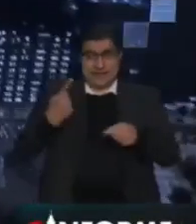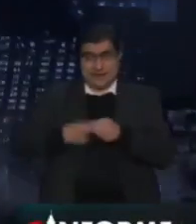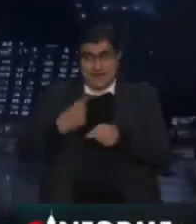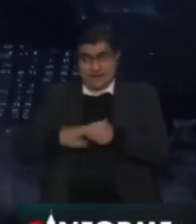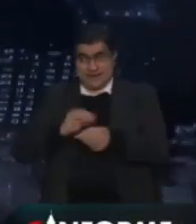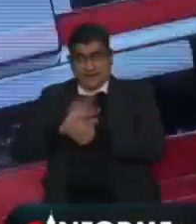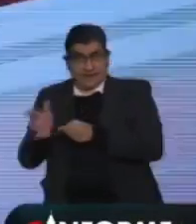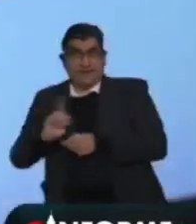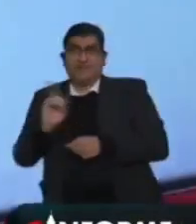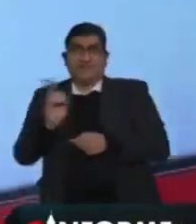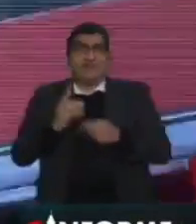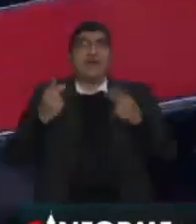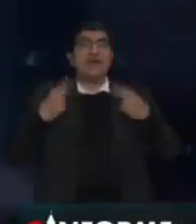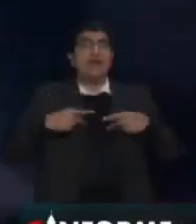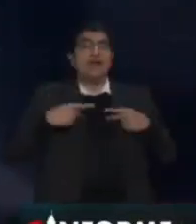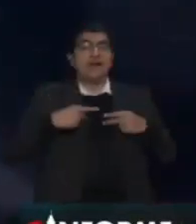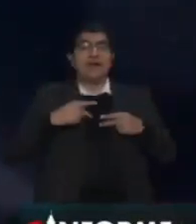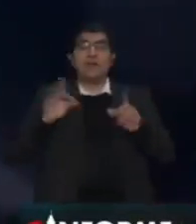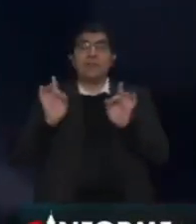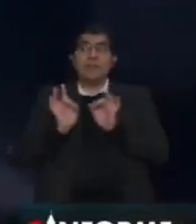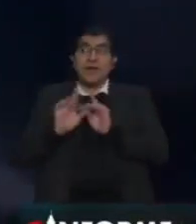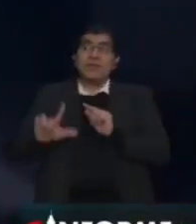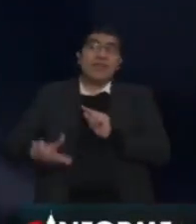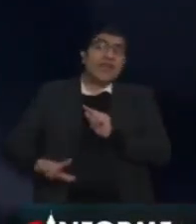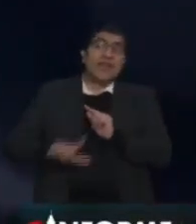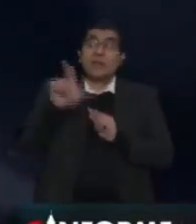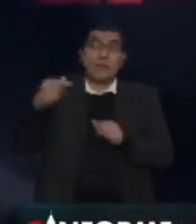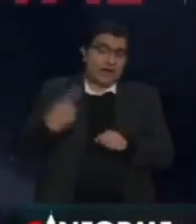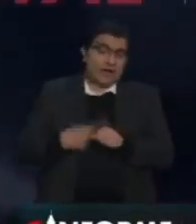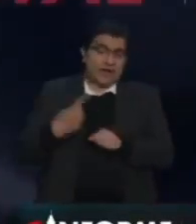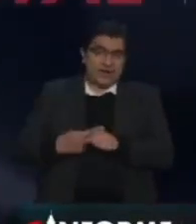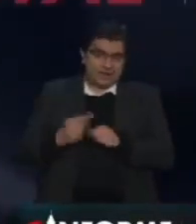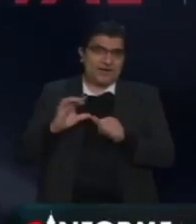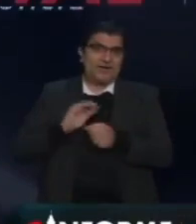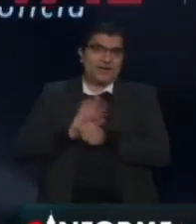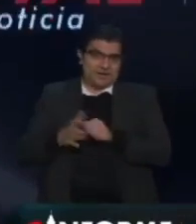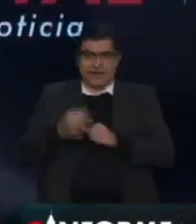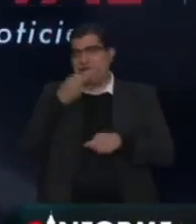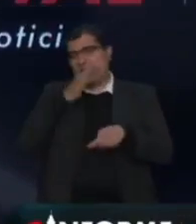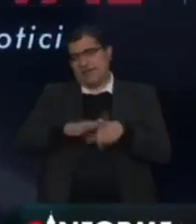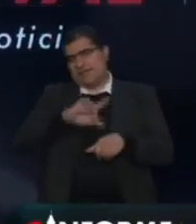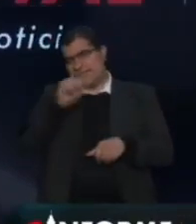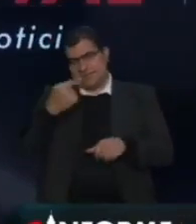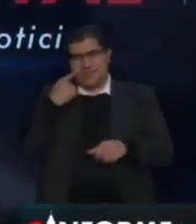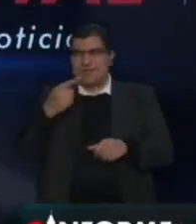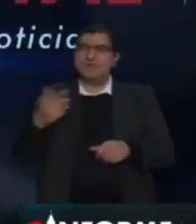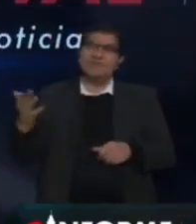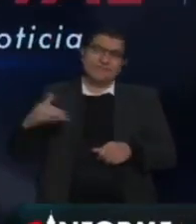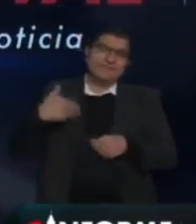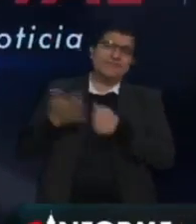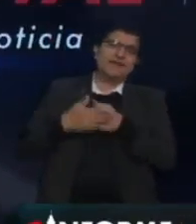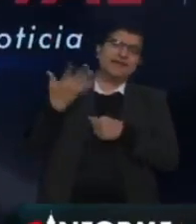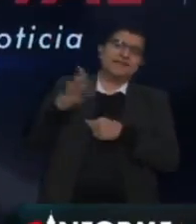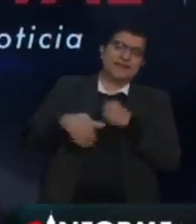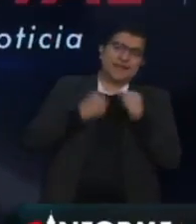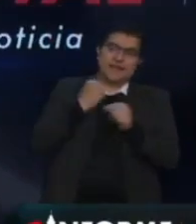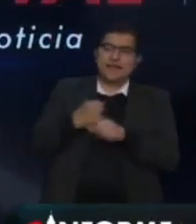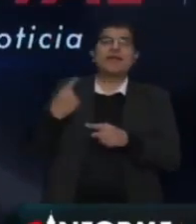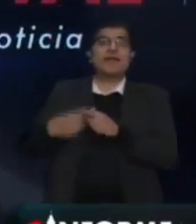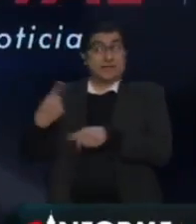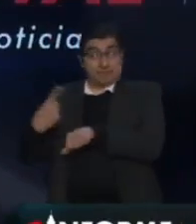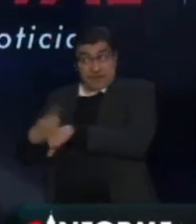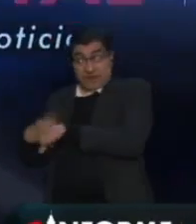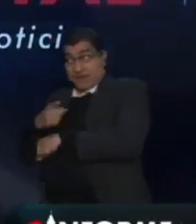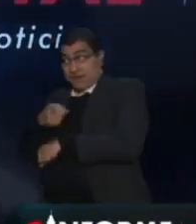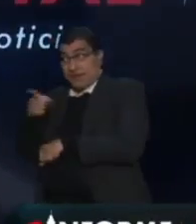de COVID, van a ser las secuelas COVID. Yo se los garantizo y nos vamos a ir a echar un tequila juntos dentro de 10 años y van